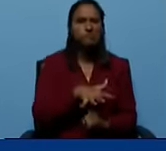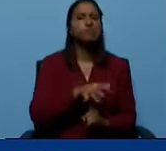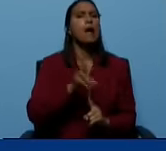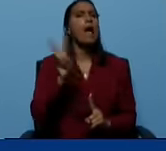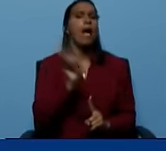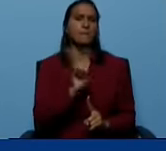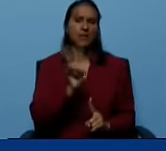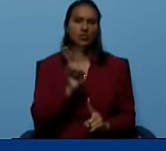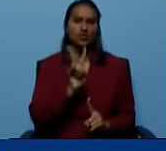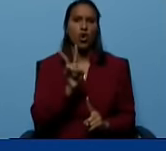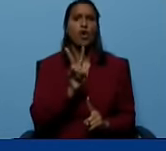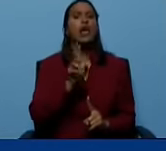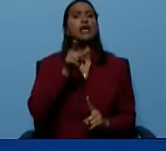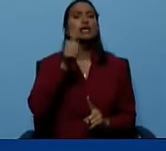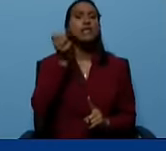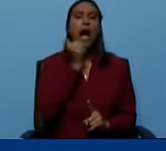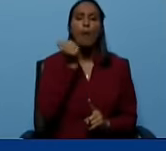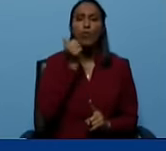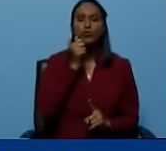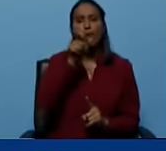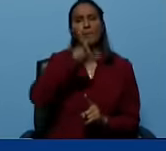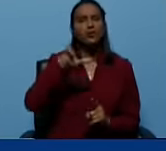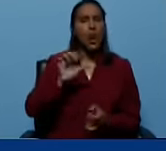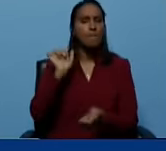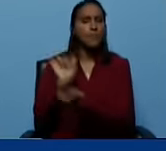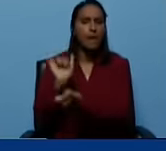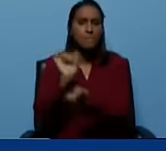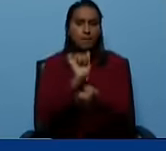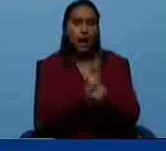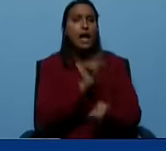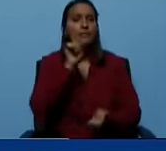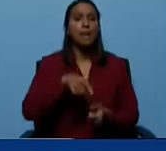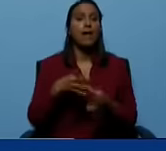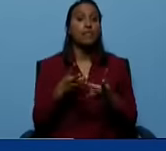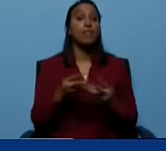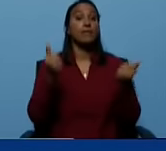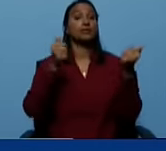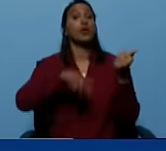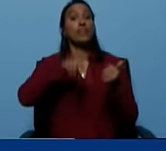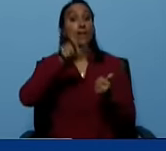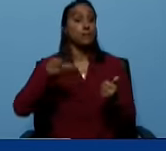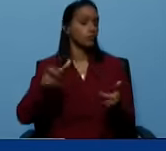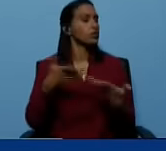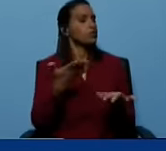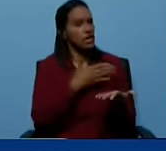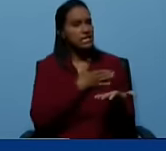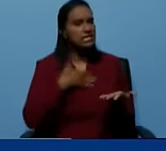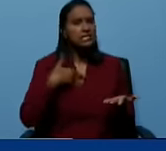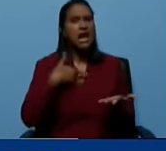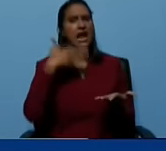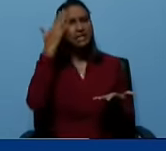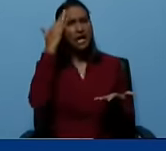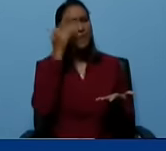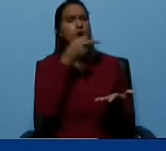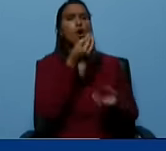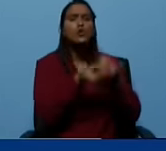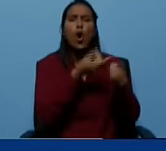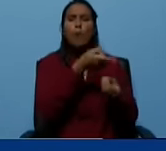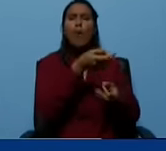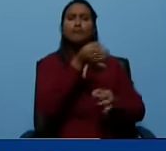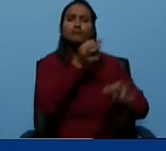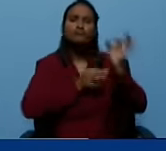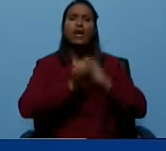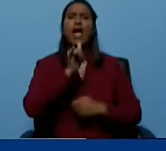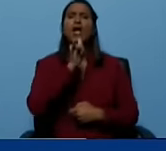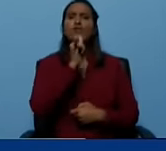habla de detenciones arbitrarias y también de desapariciones forzosas. Quisiera saber cómo cree que puede impactar esto la